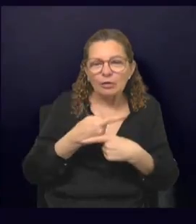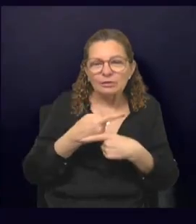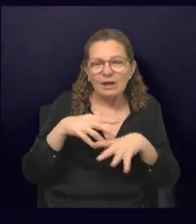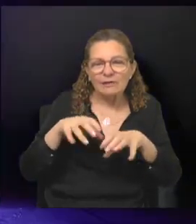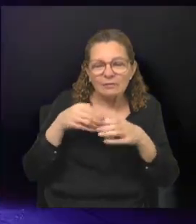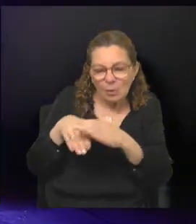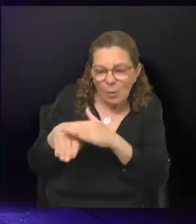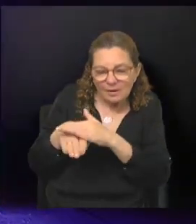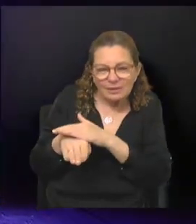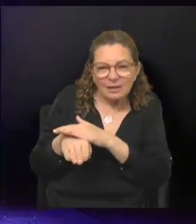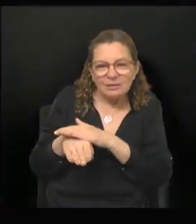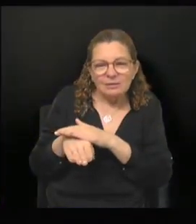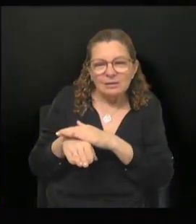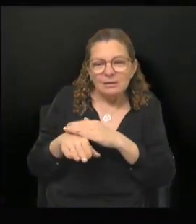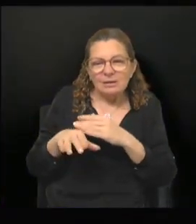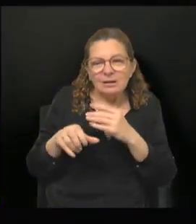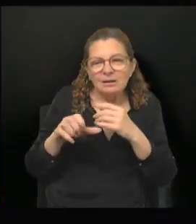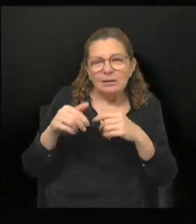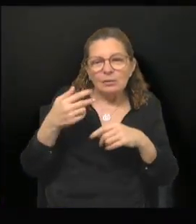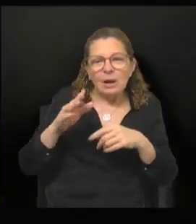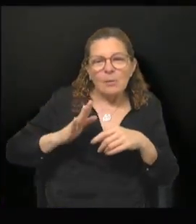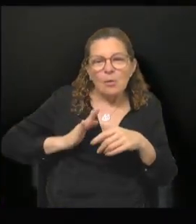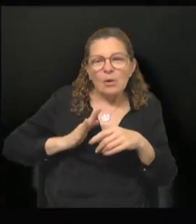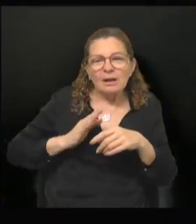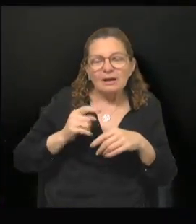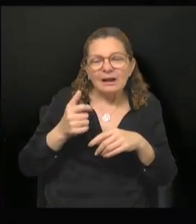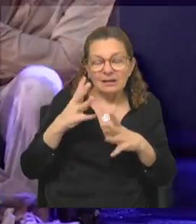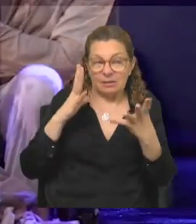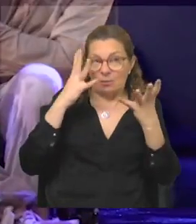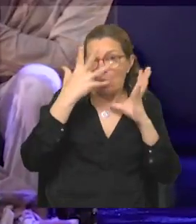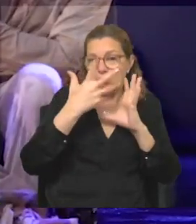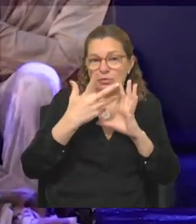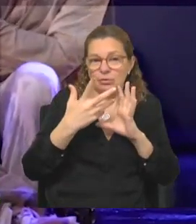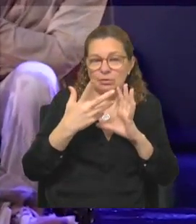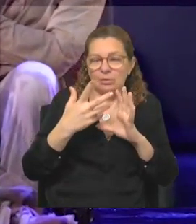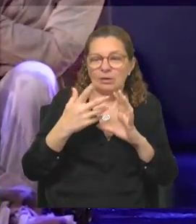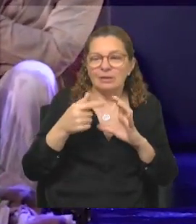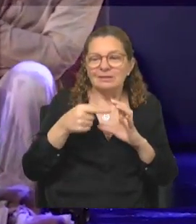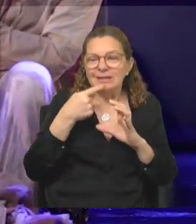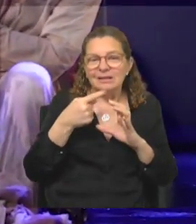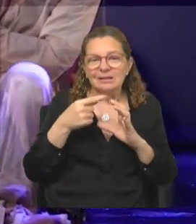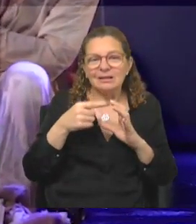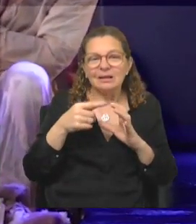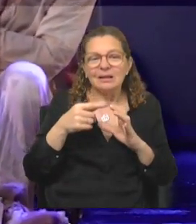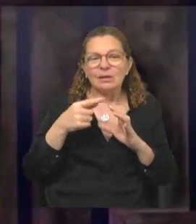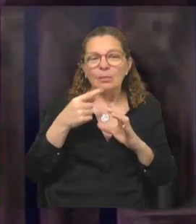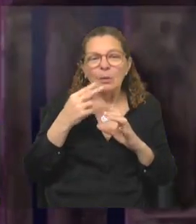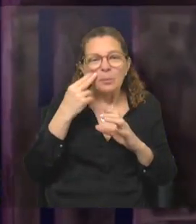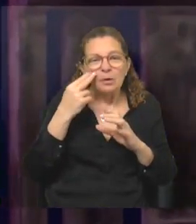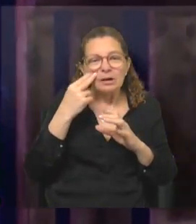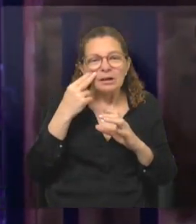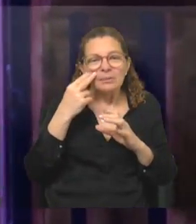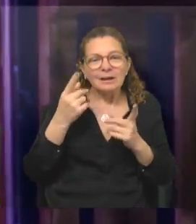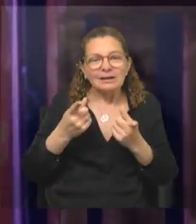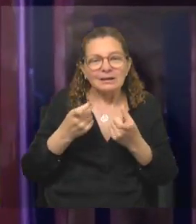atrincherada con él Nadia una mujer extraña casi monstruosa su relación roosa cualquier síndrome conocido